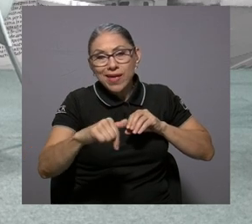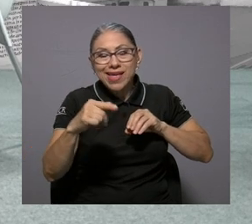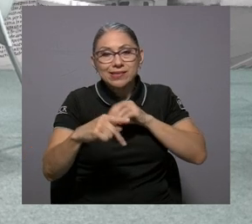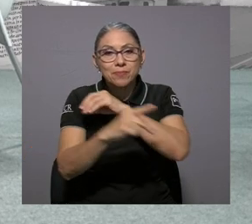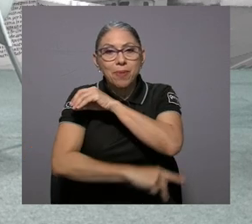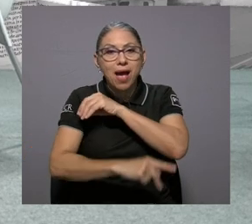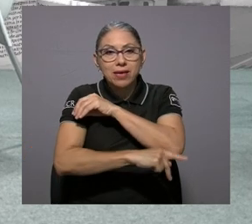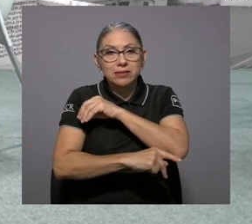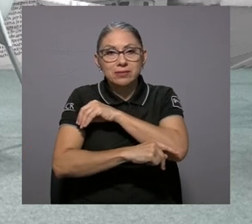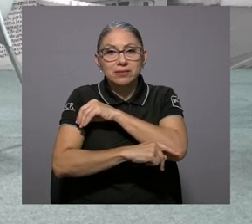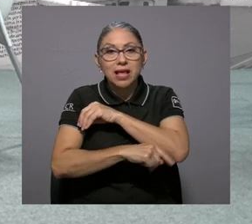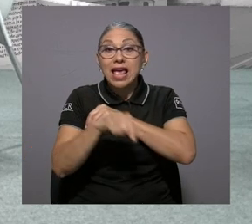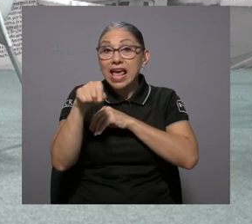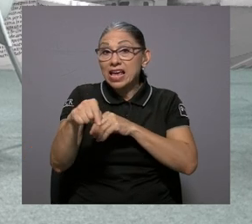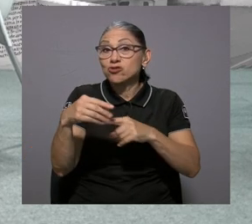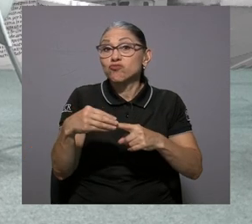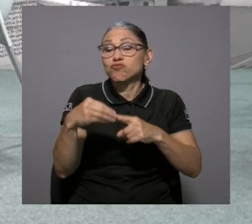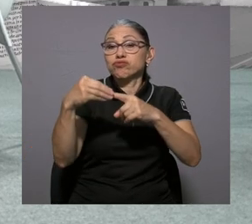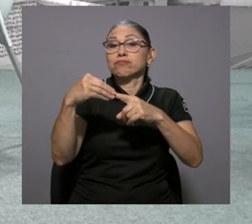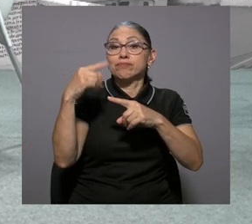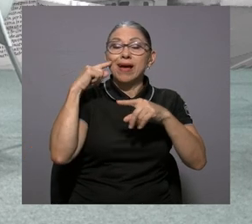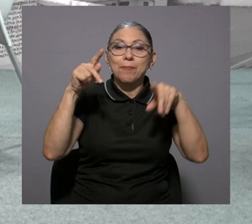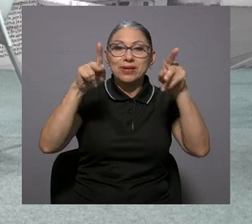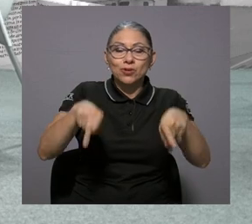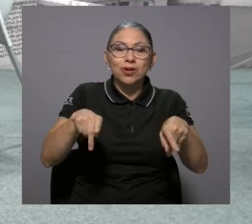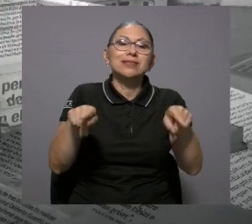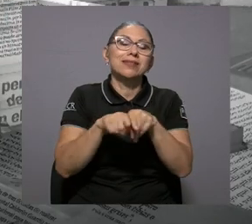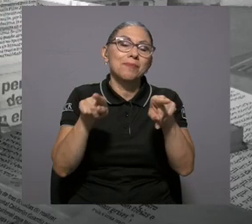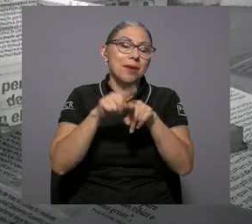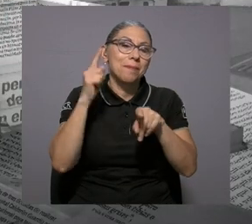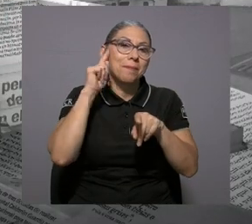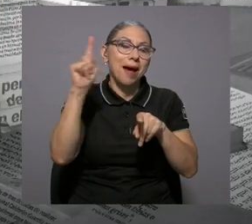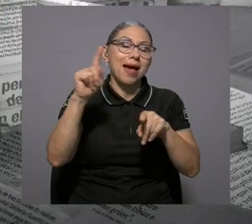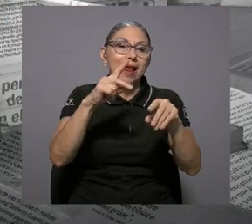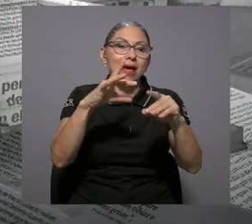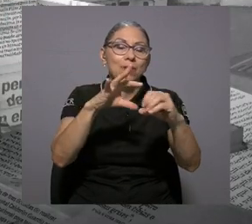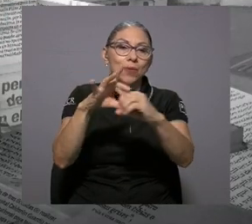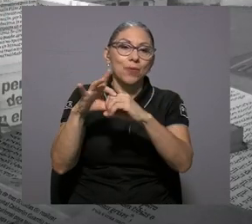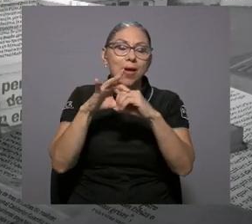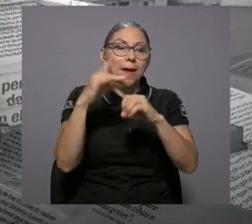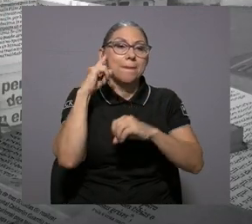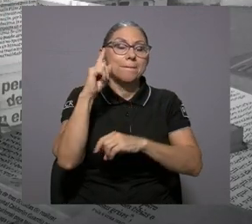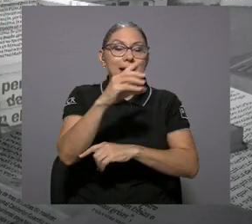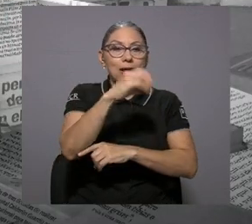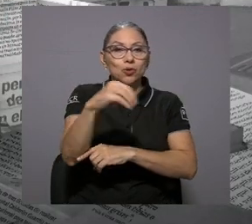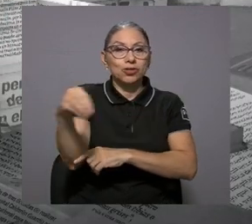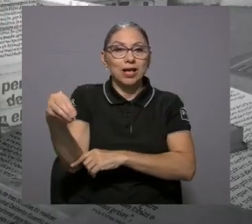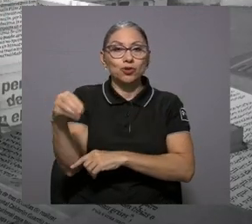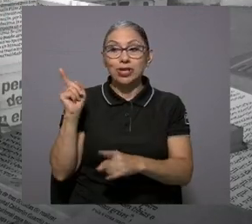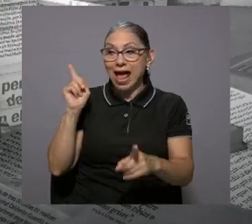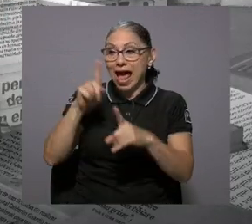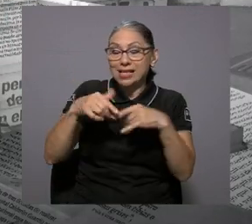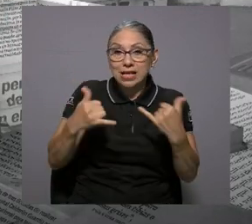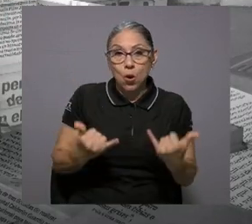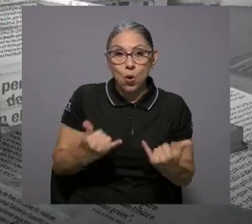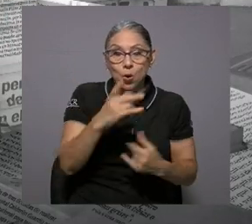para las personas, pero también por el planeta y los océanos. Costa Rica, hasta la fecha,